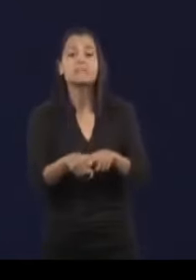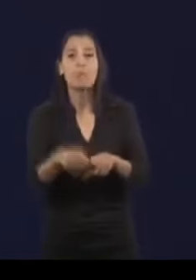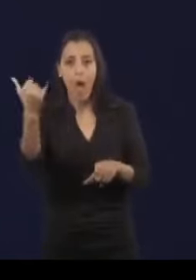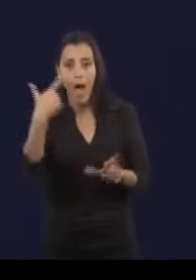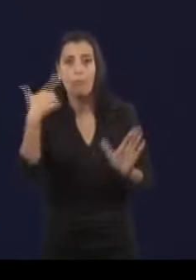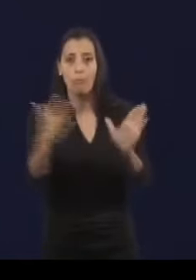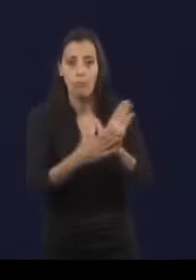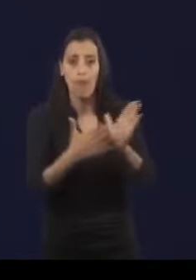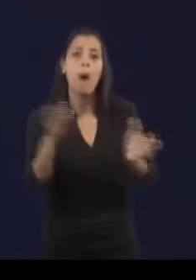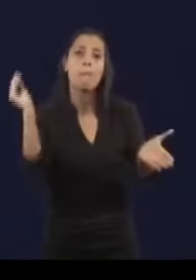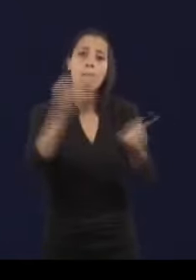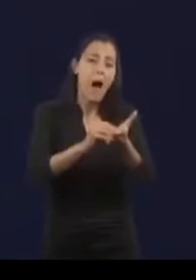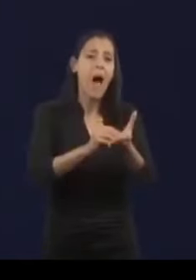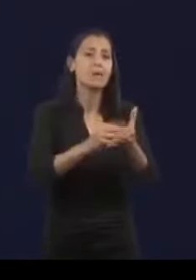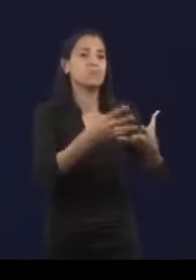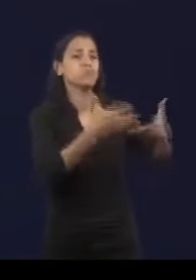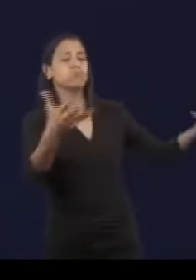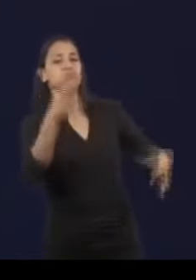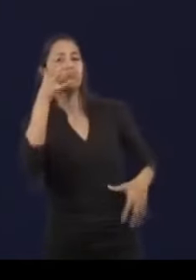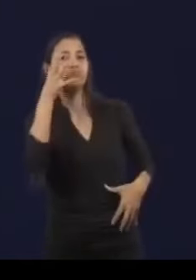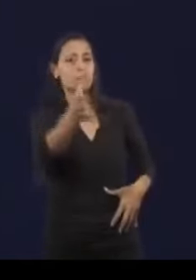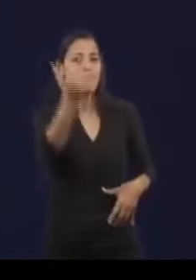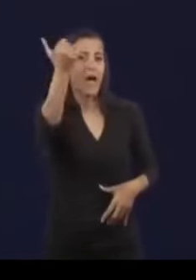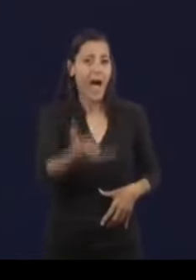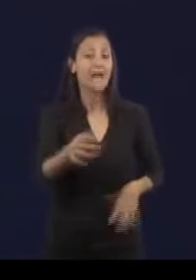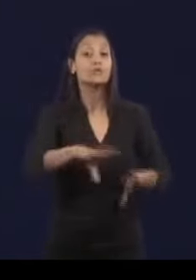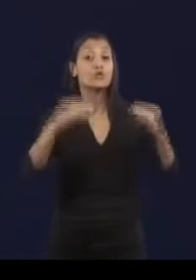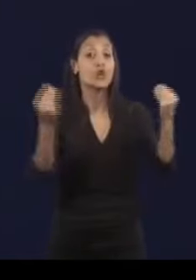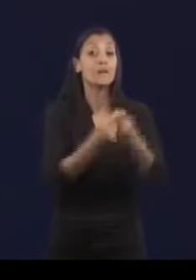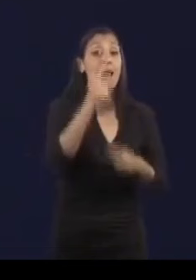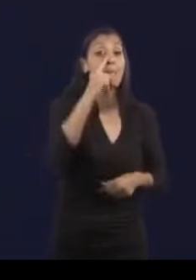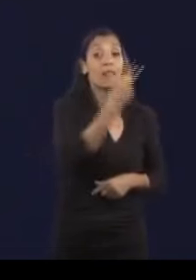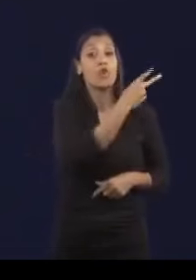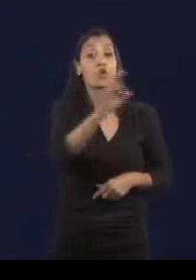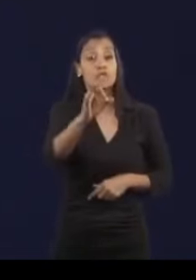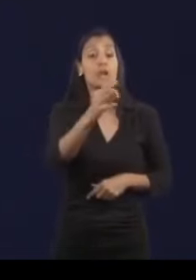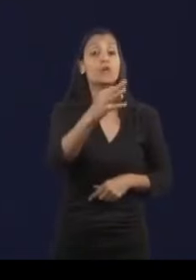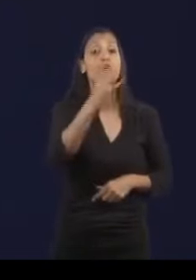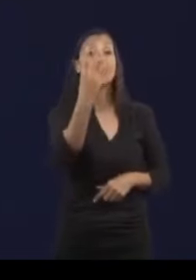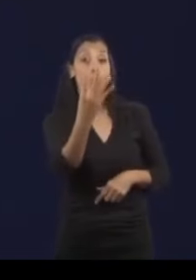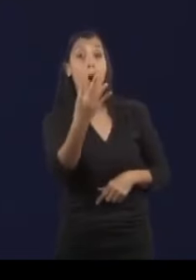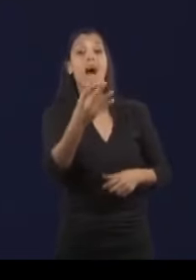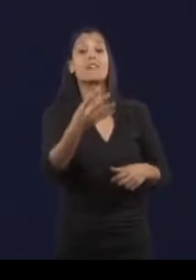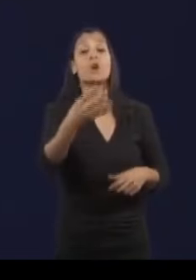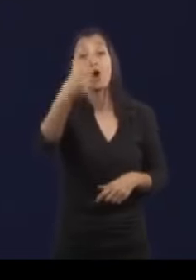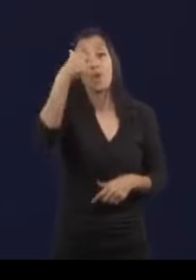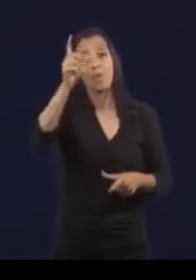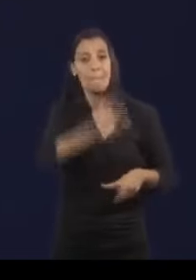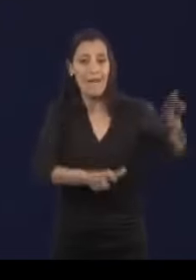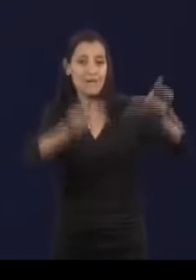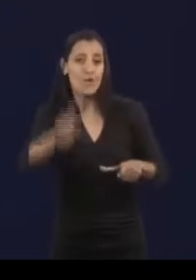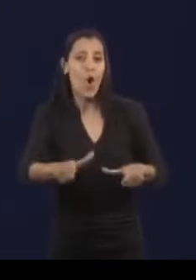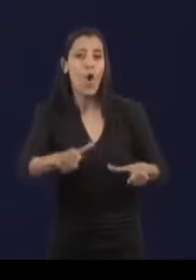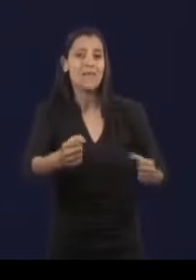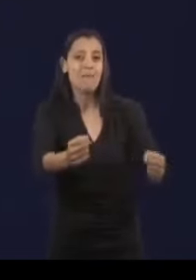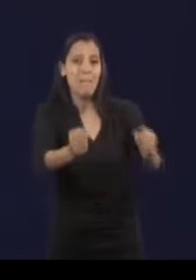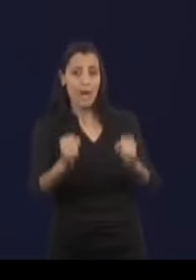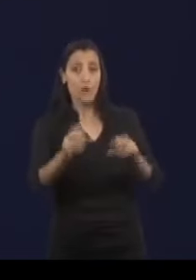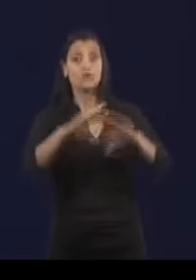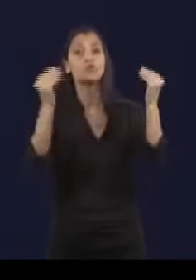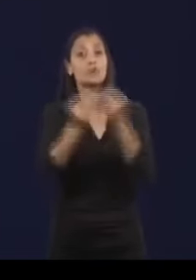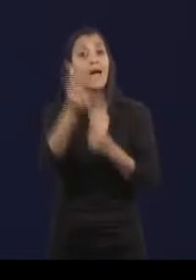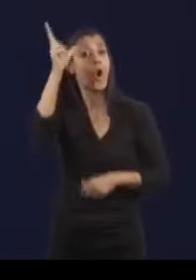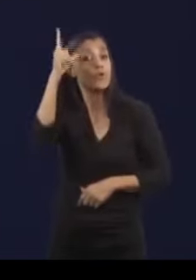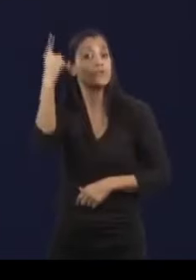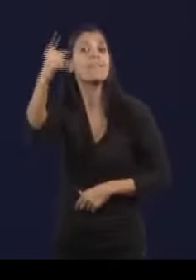estructura sobredimensionada que cuenta con una dotación de 1204 pilotos de línea para volar 81 aviones